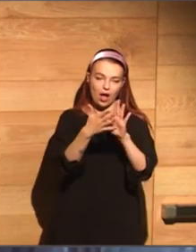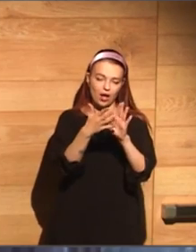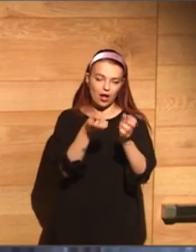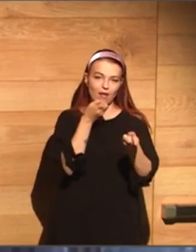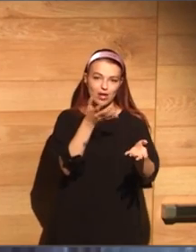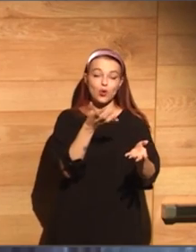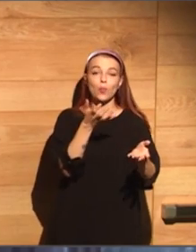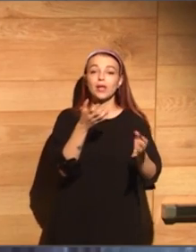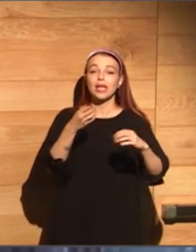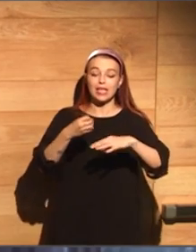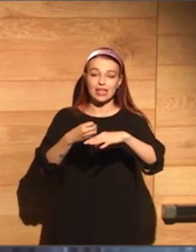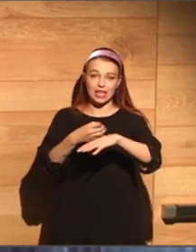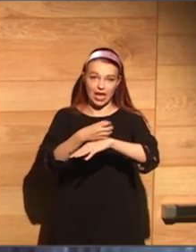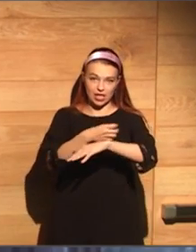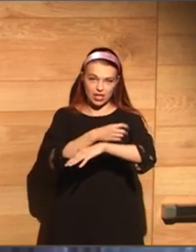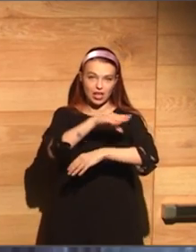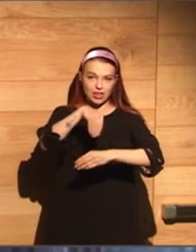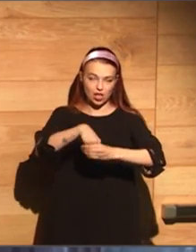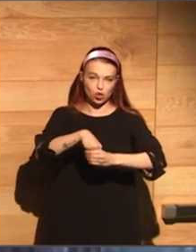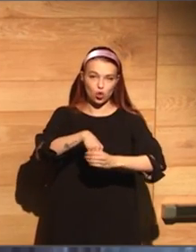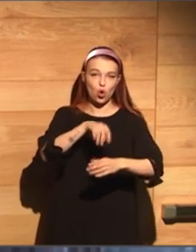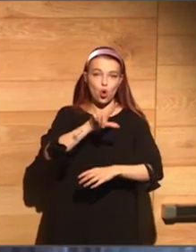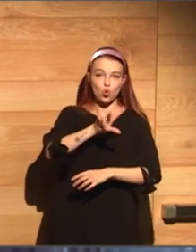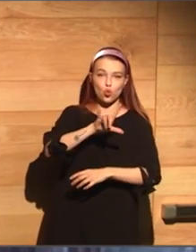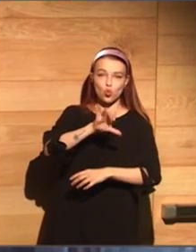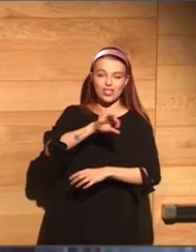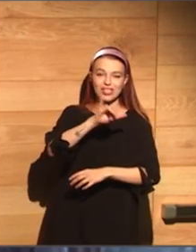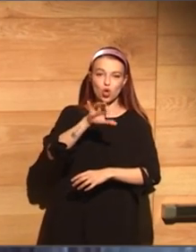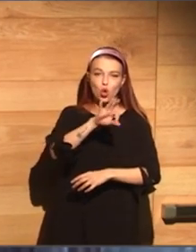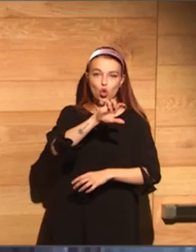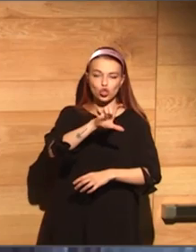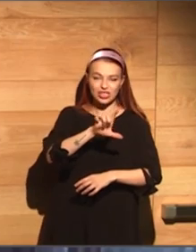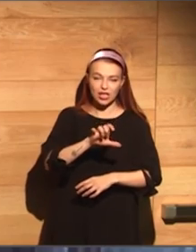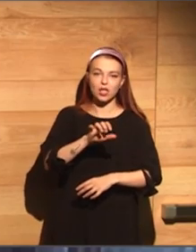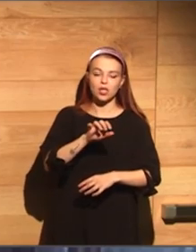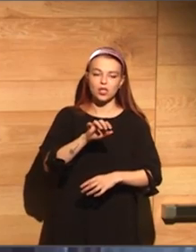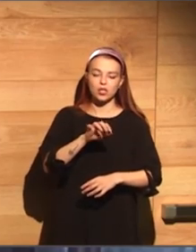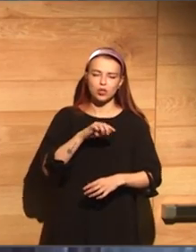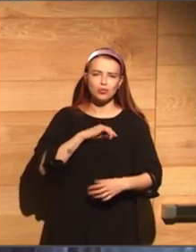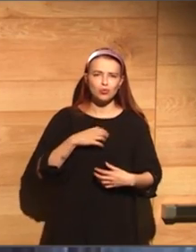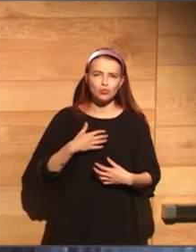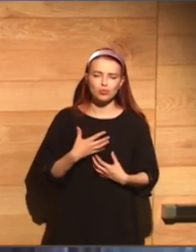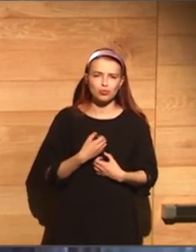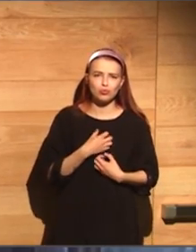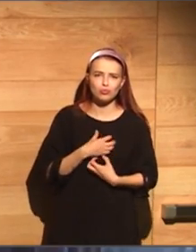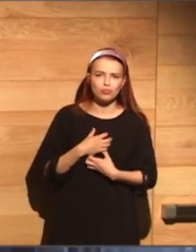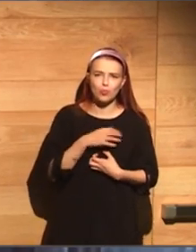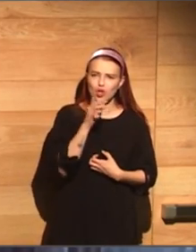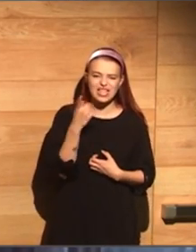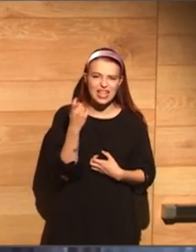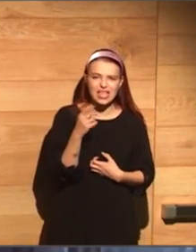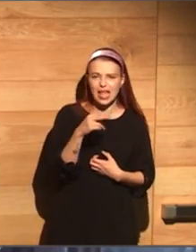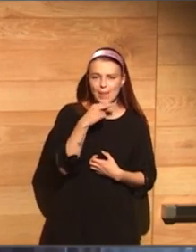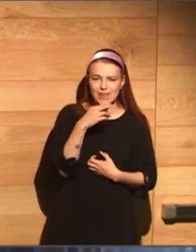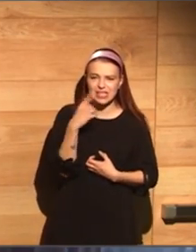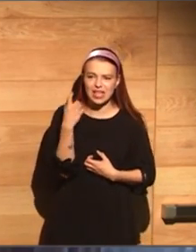y ves que Luis José está absolutamente agobiado porque necesita hacer pis, que le rasquen un vaso